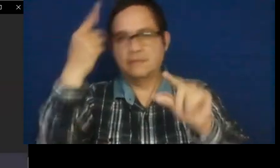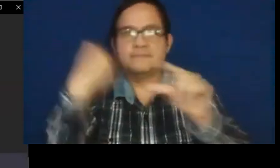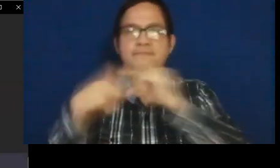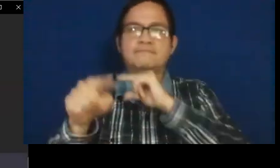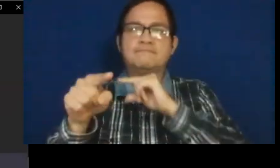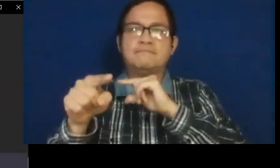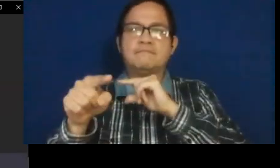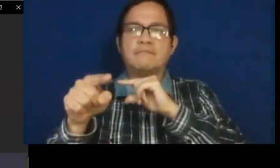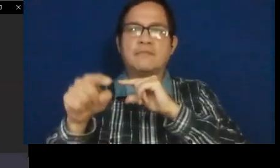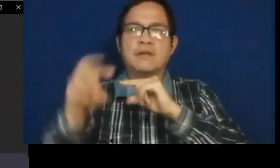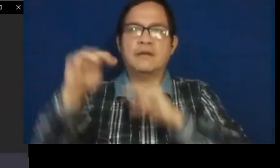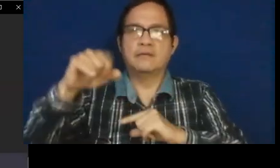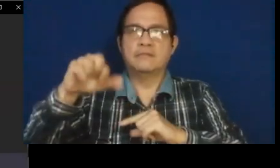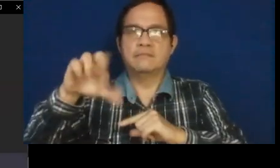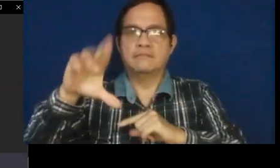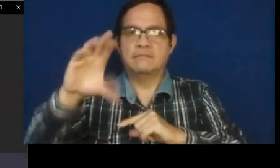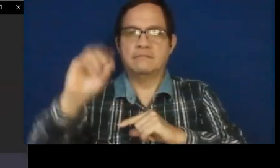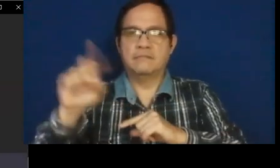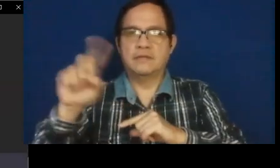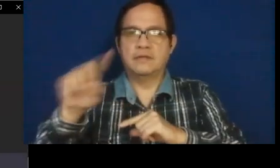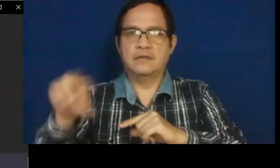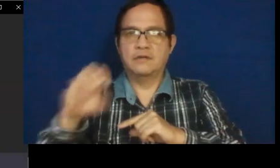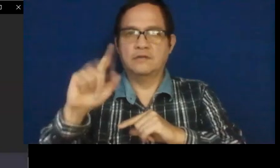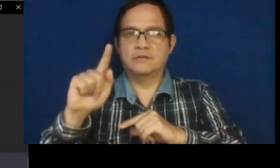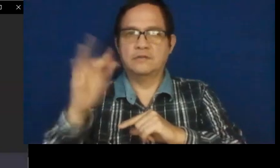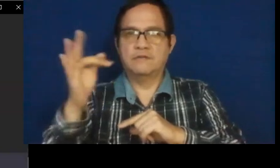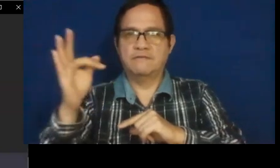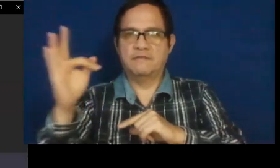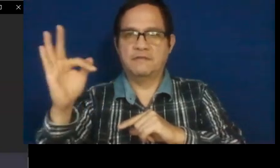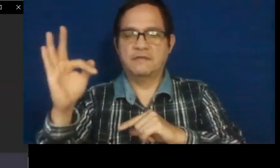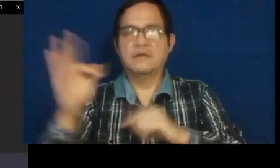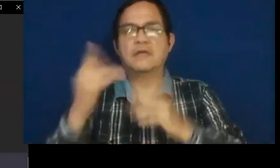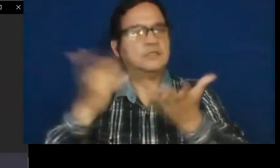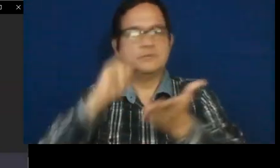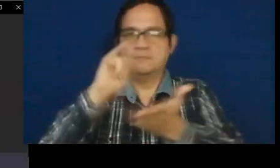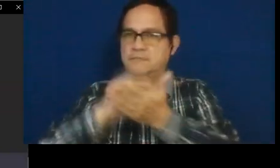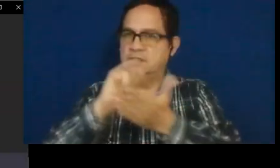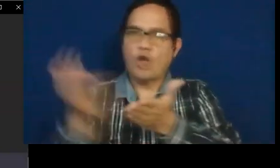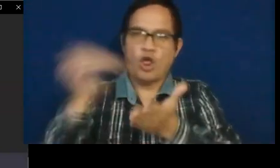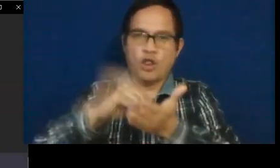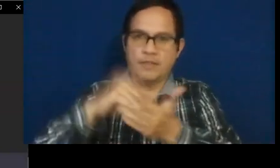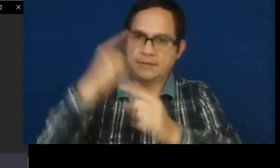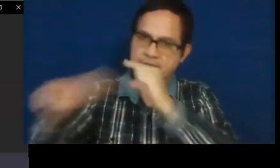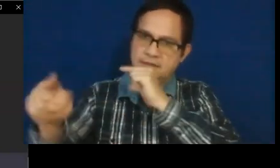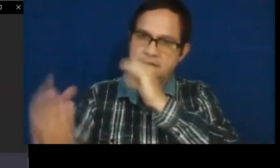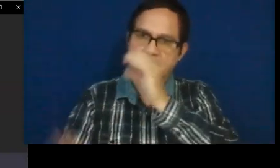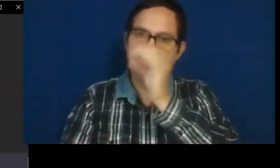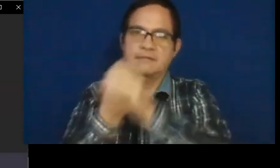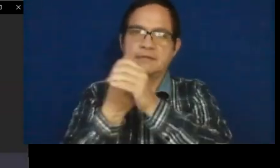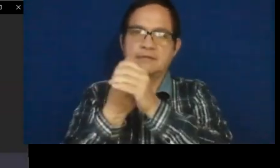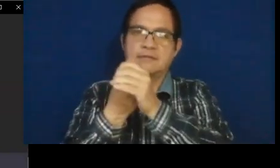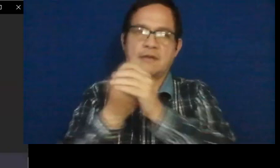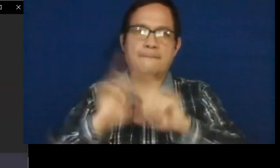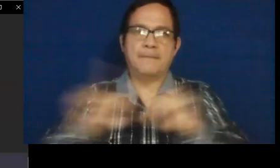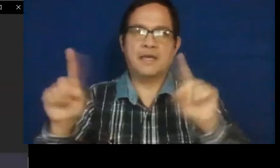correo de Microsoft. Usted me contestó, Ok. me dijo, y yo ese día lo volví a enviar al interno, pero pues ya Ok. era posterior a